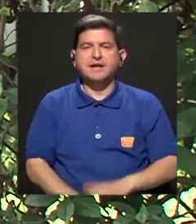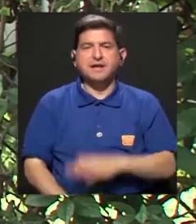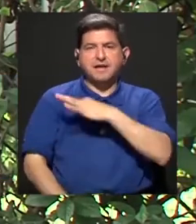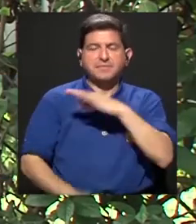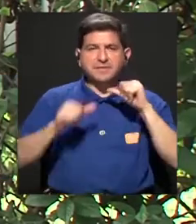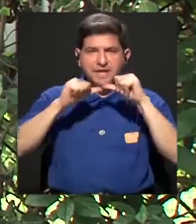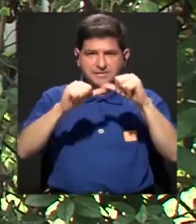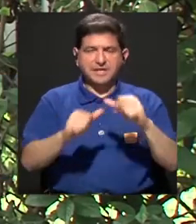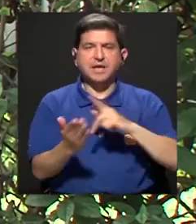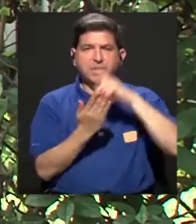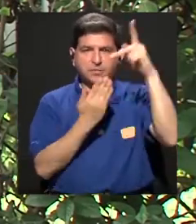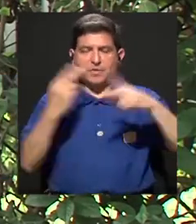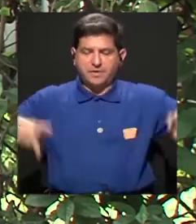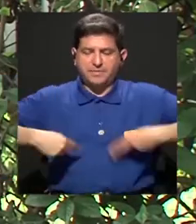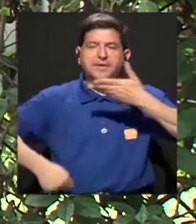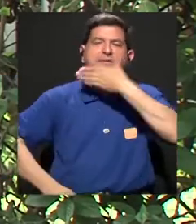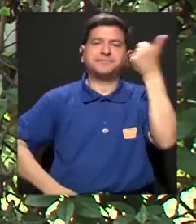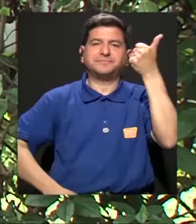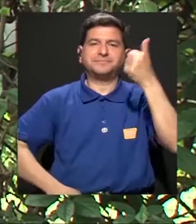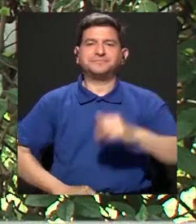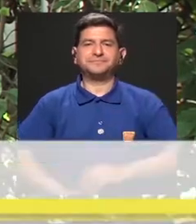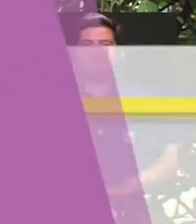con Vivir Mejor.